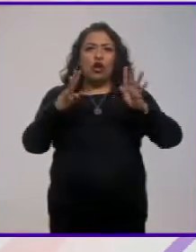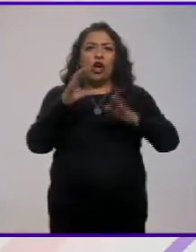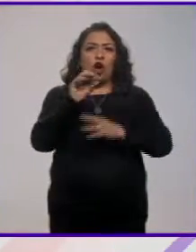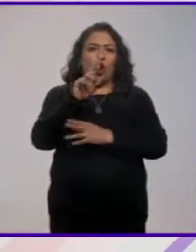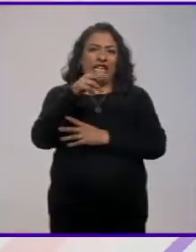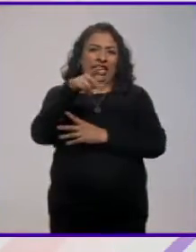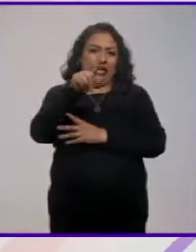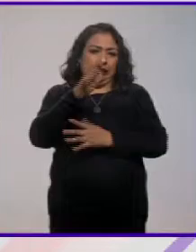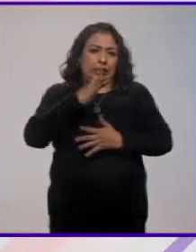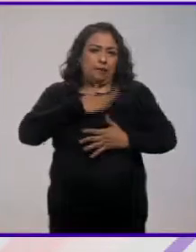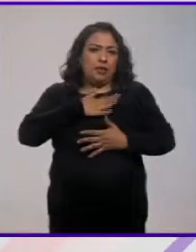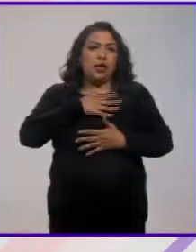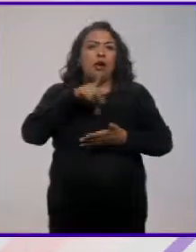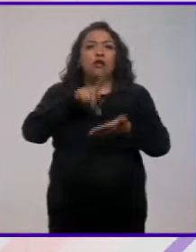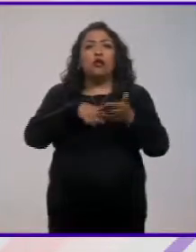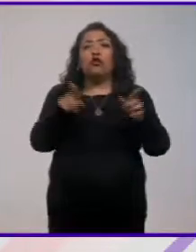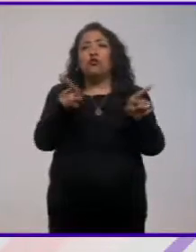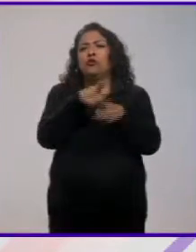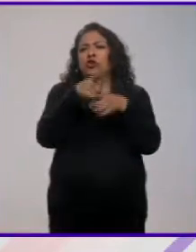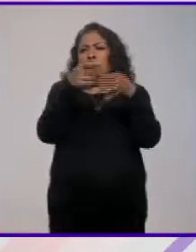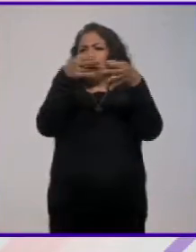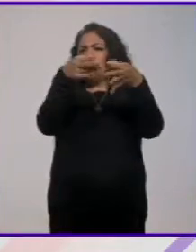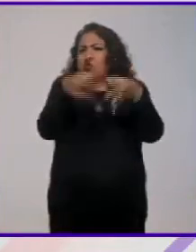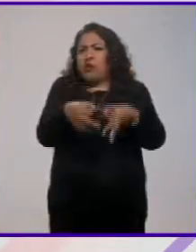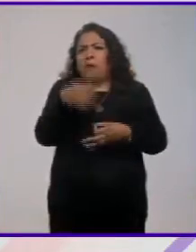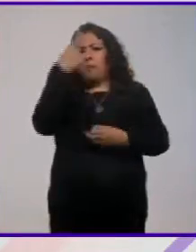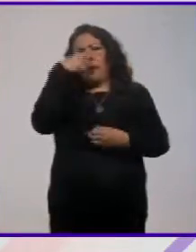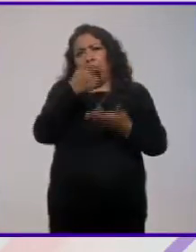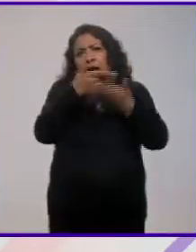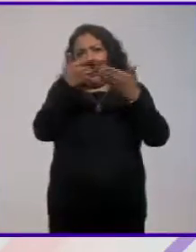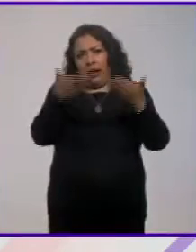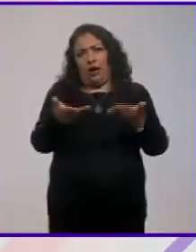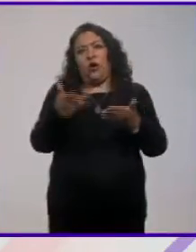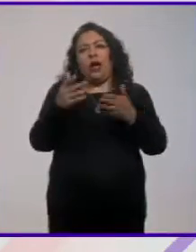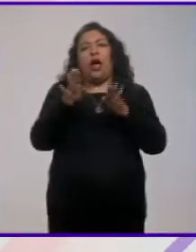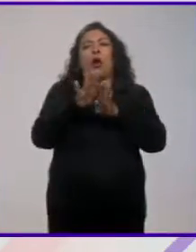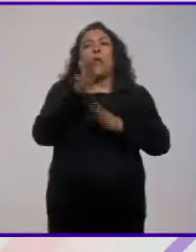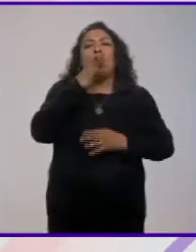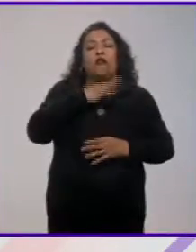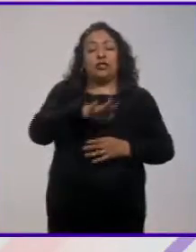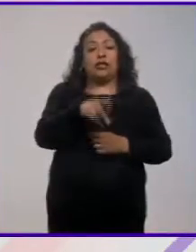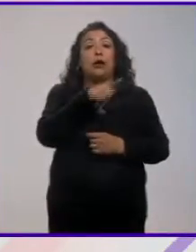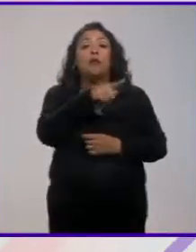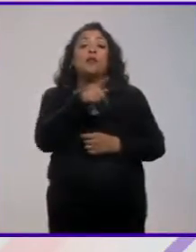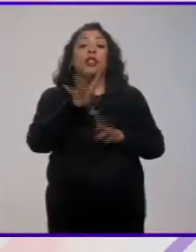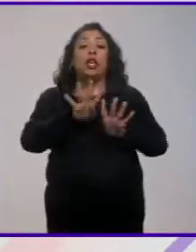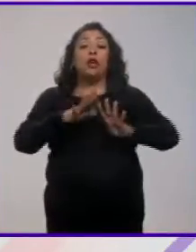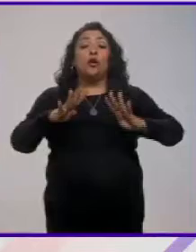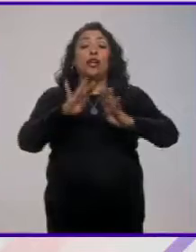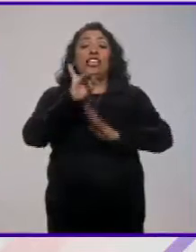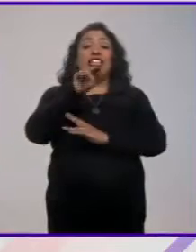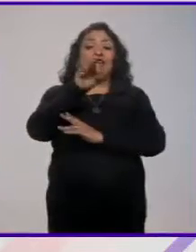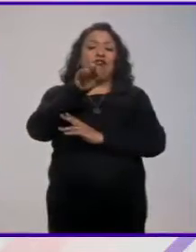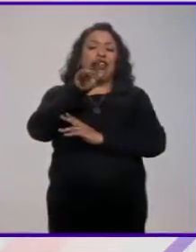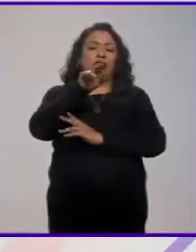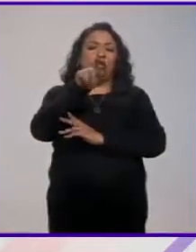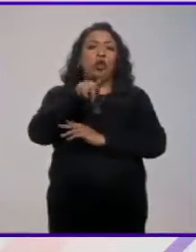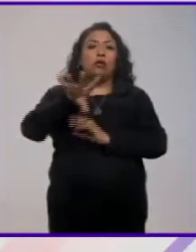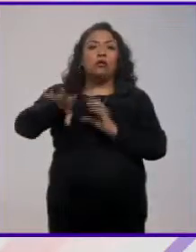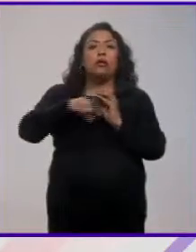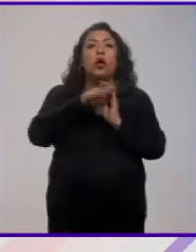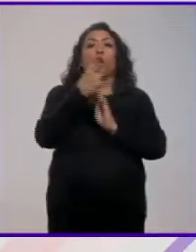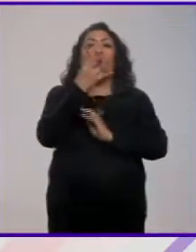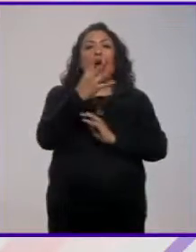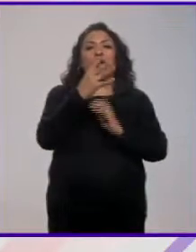orquesta, haciendo música original para esta ocasión. La orquesta de Infanzón está conformada por